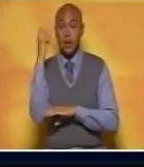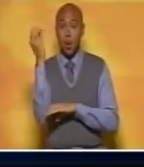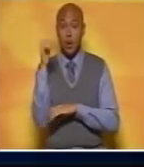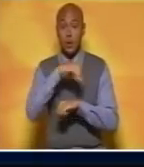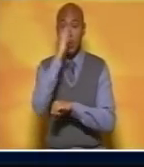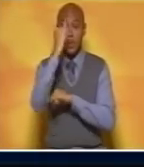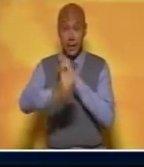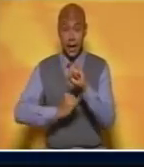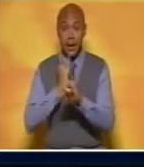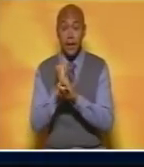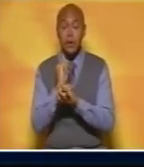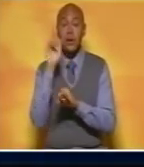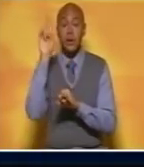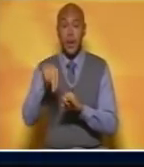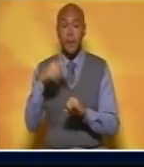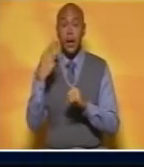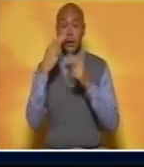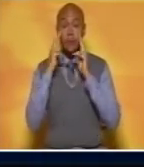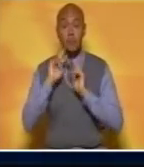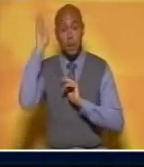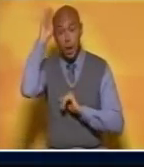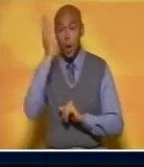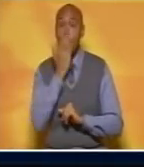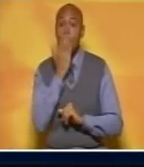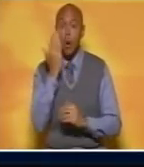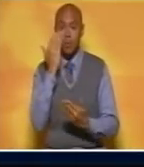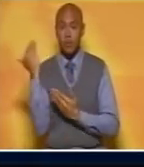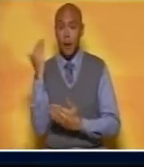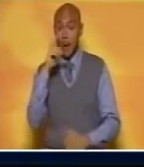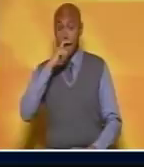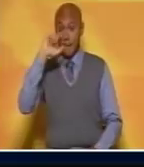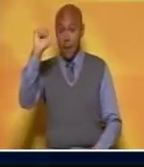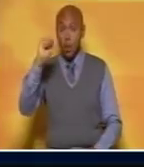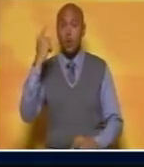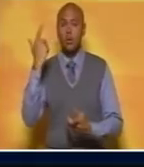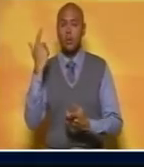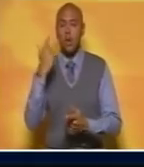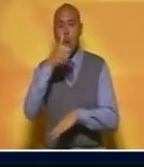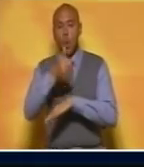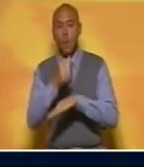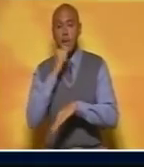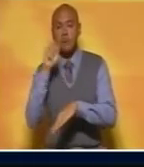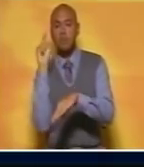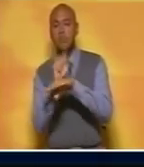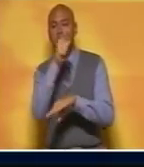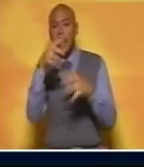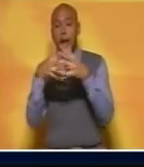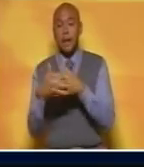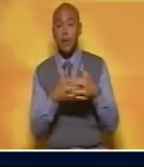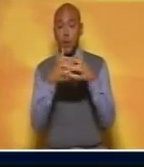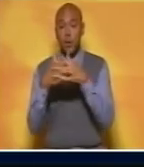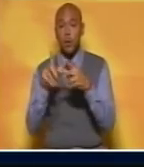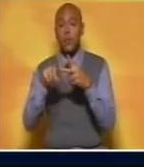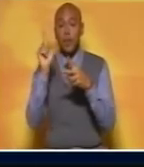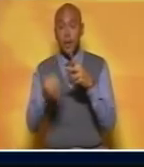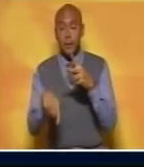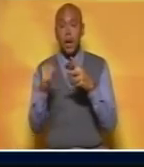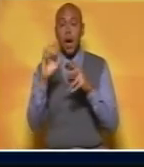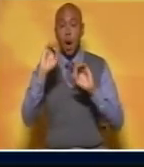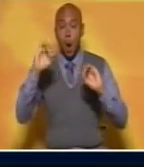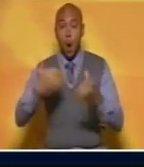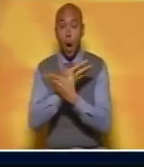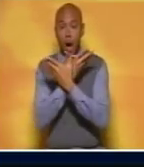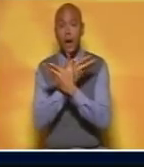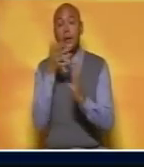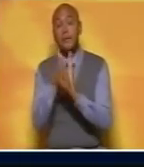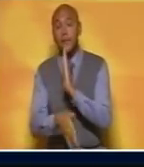Internacional de los Pueblos Afrodescendientes, el mandatario responsabilizó a la administración estadounidense y a la Organización de Estados Americanos